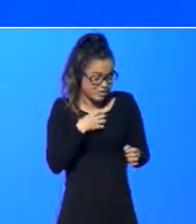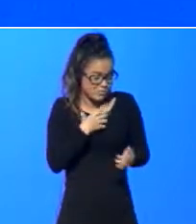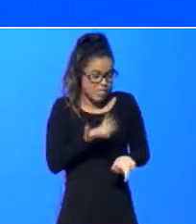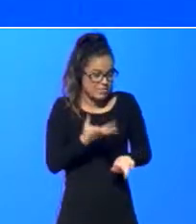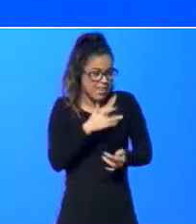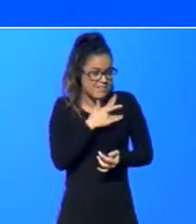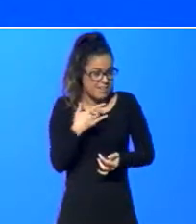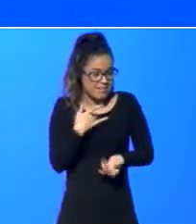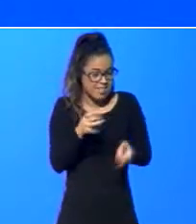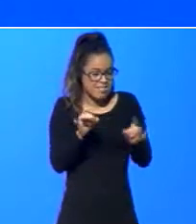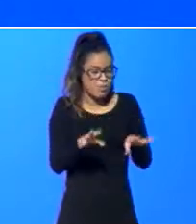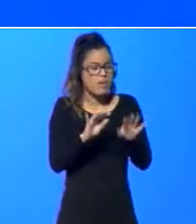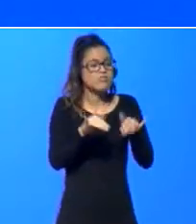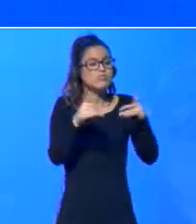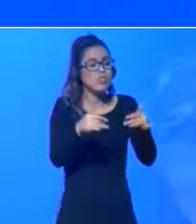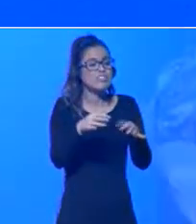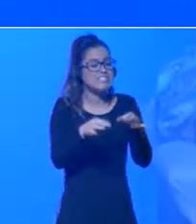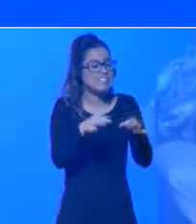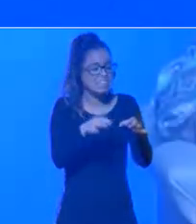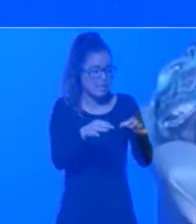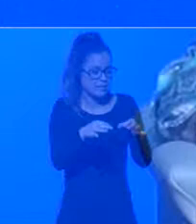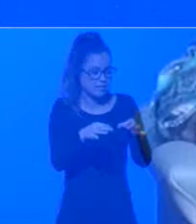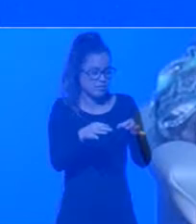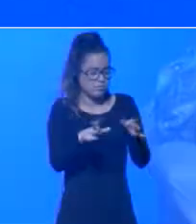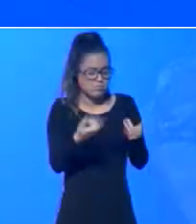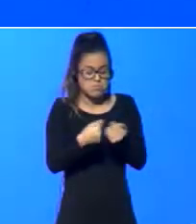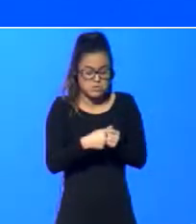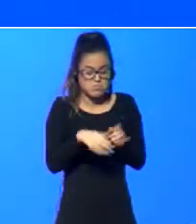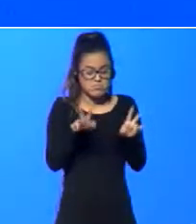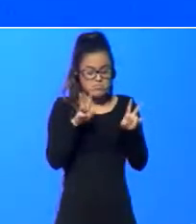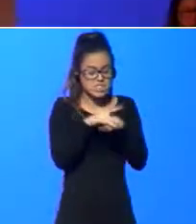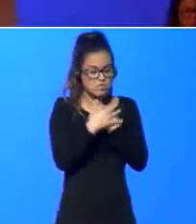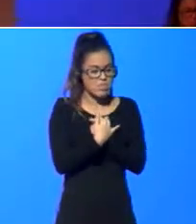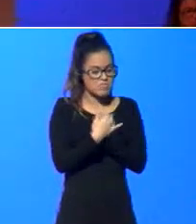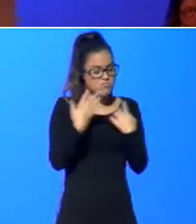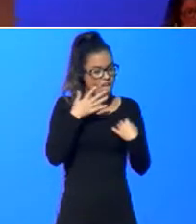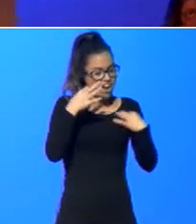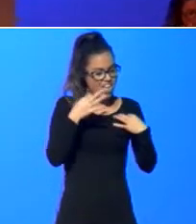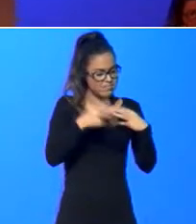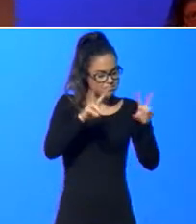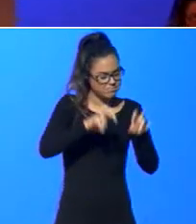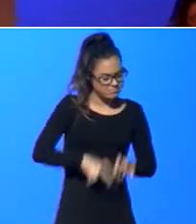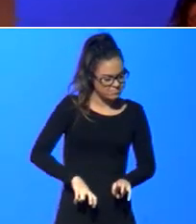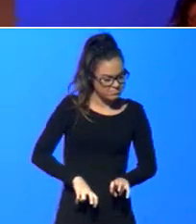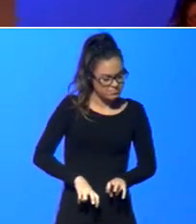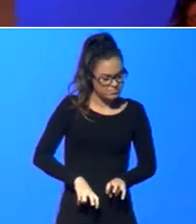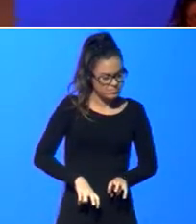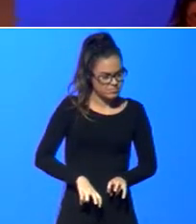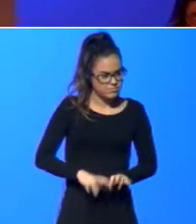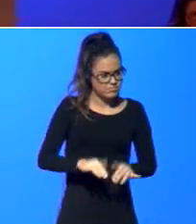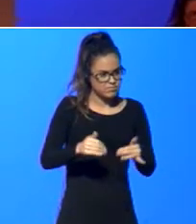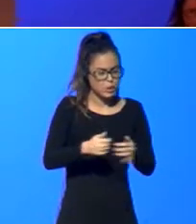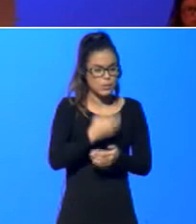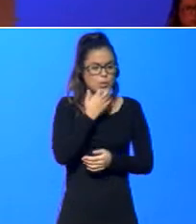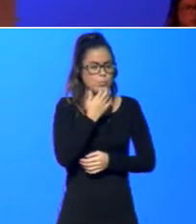hacen dictámenes que analizando situaciones reales se afean. Yo canto muy bien y me